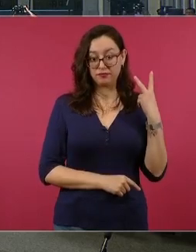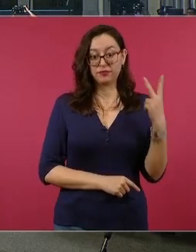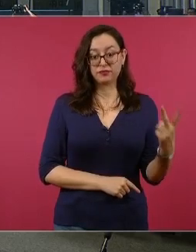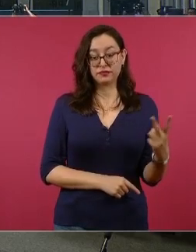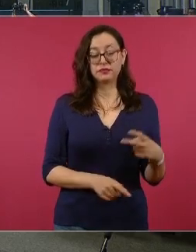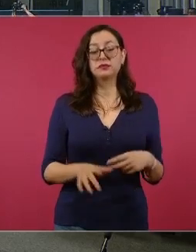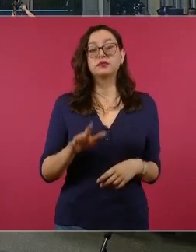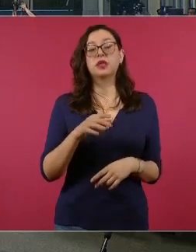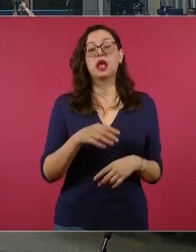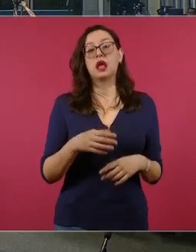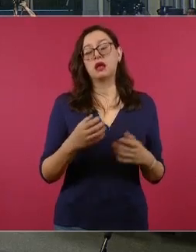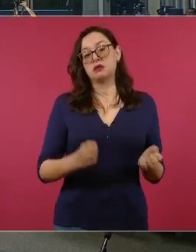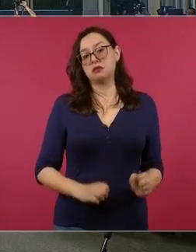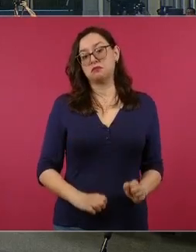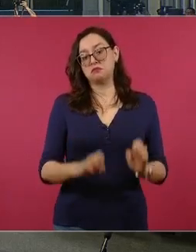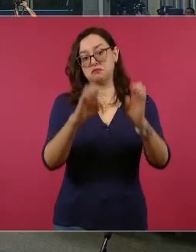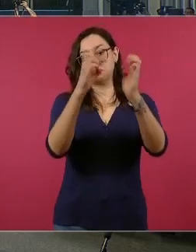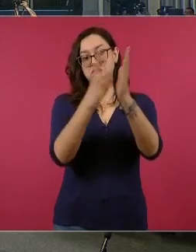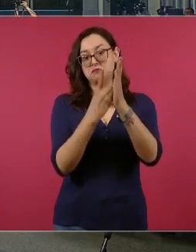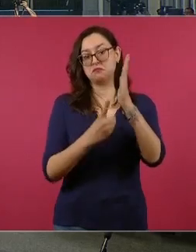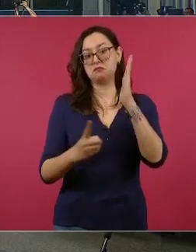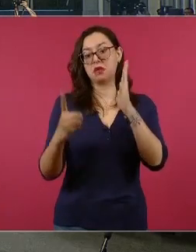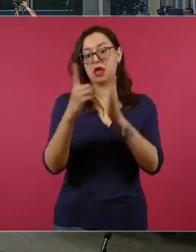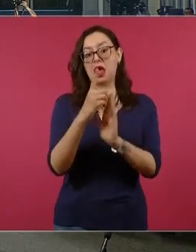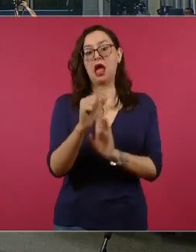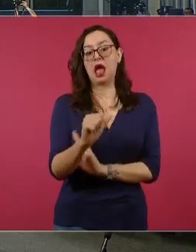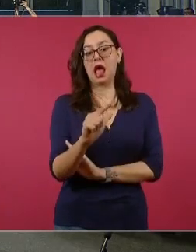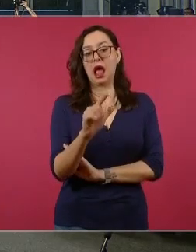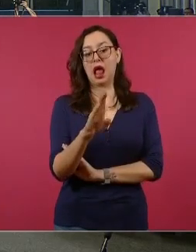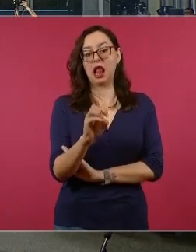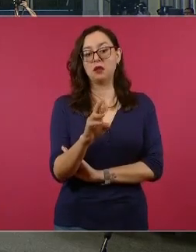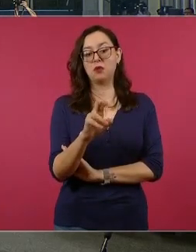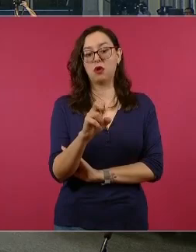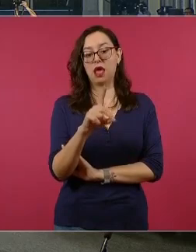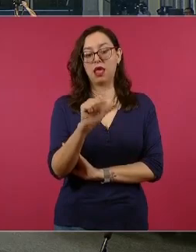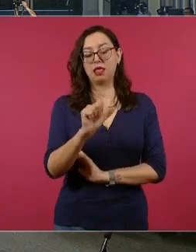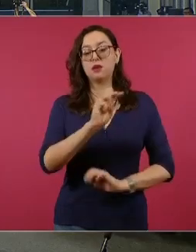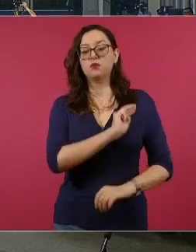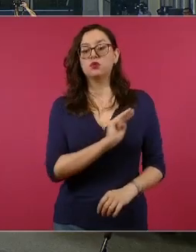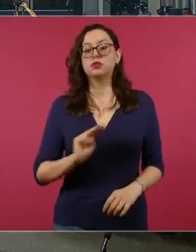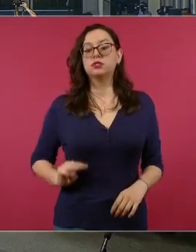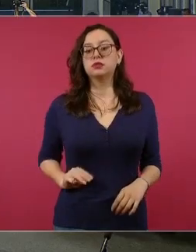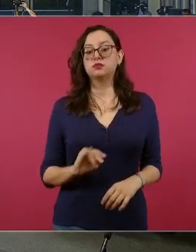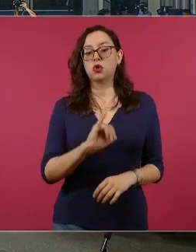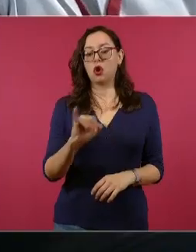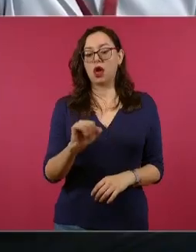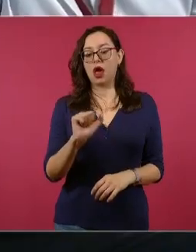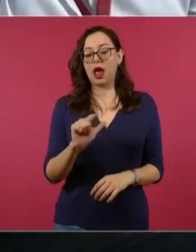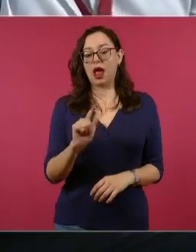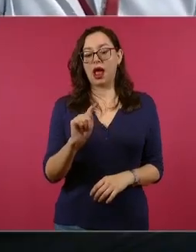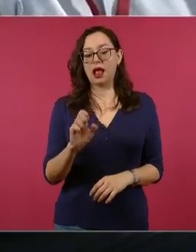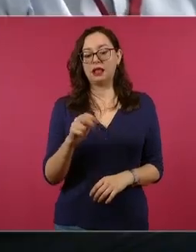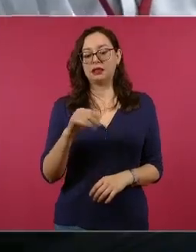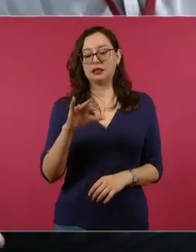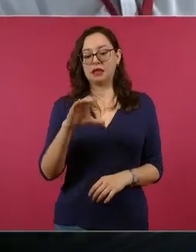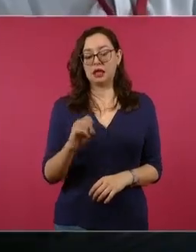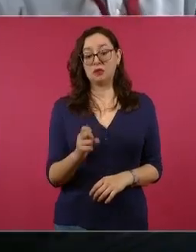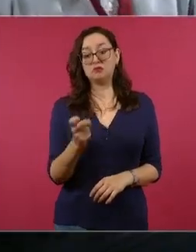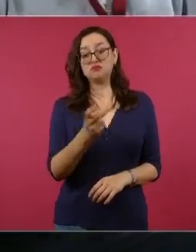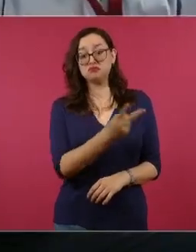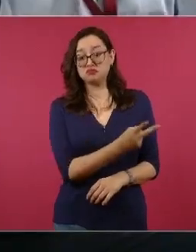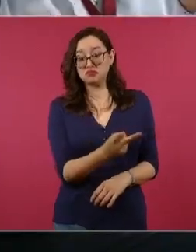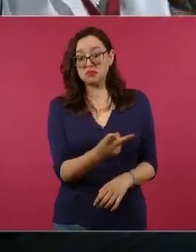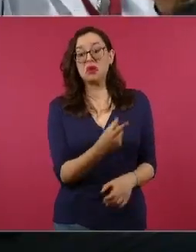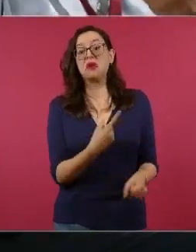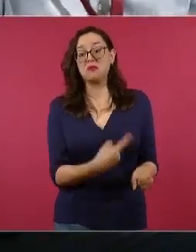La Alborada, en lo que se conoce como el municipio de Jaltenco. Ellos están enfermos, hasta me